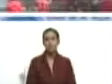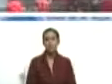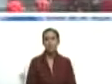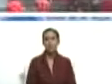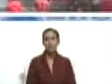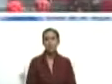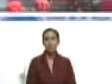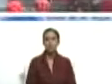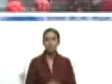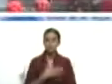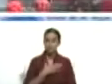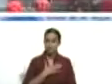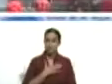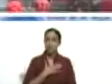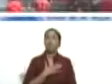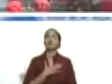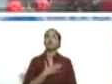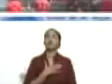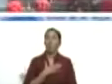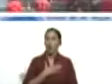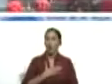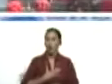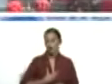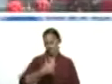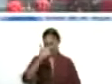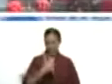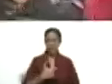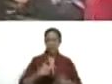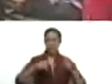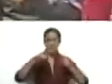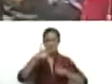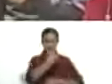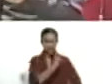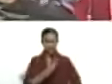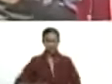Soy el primer presidente chavista.